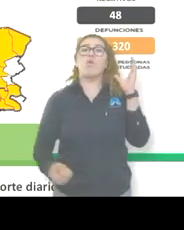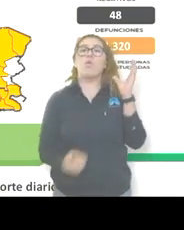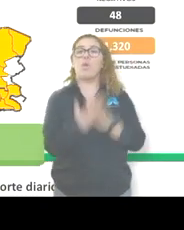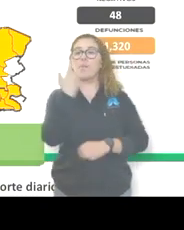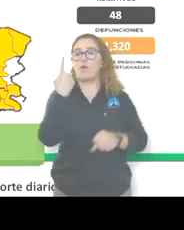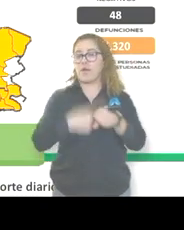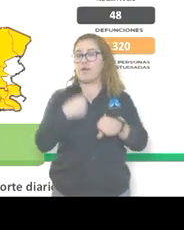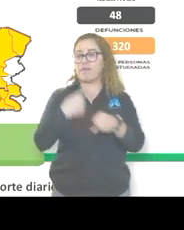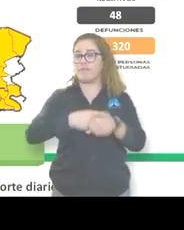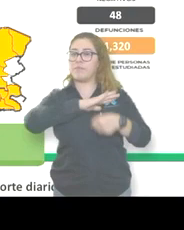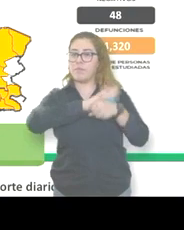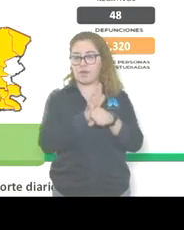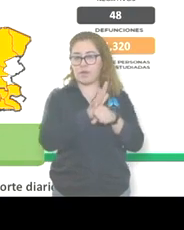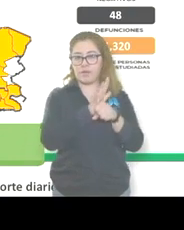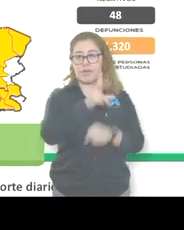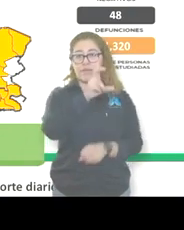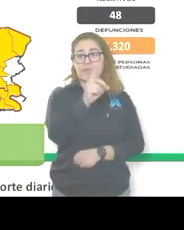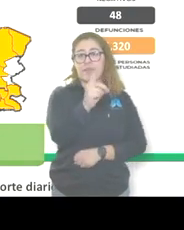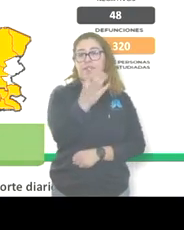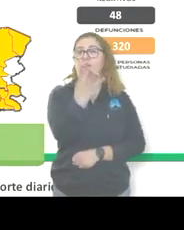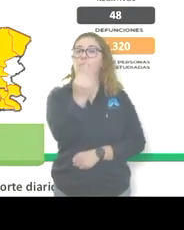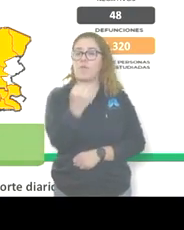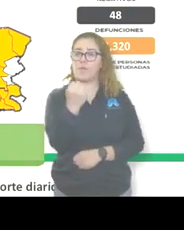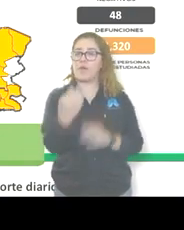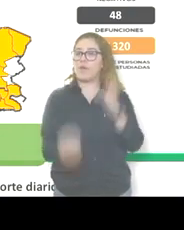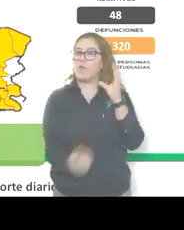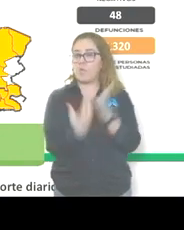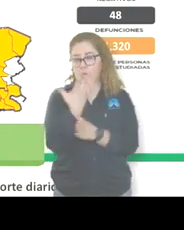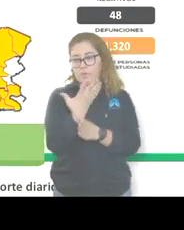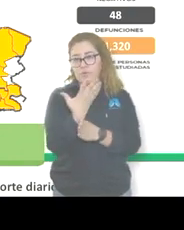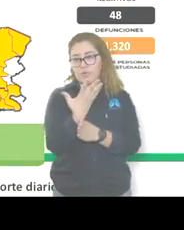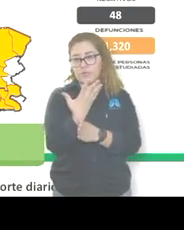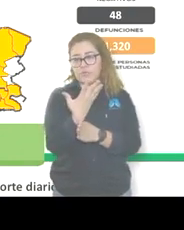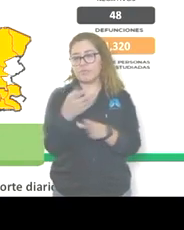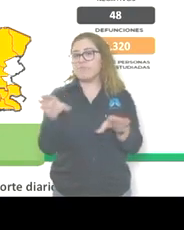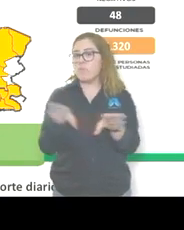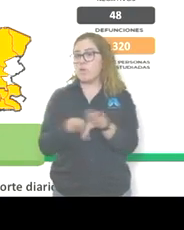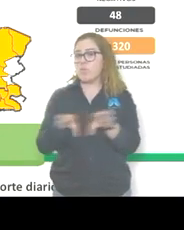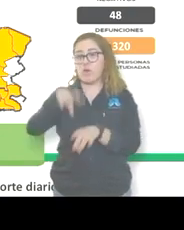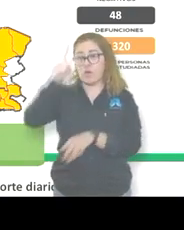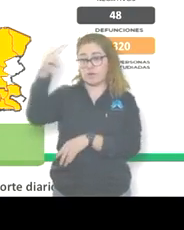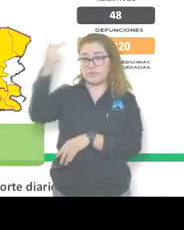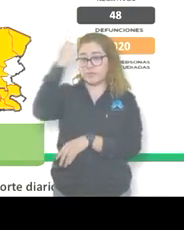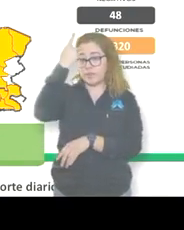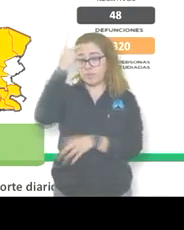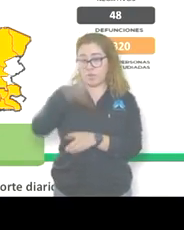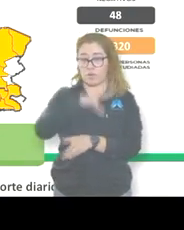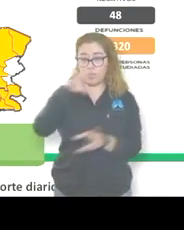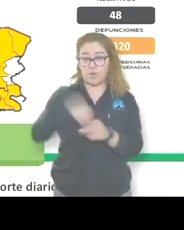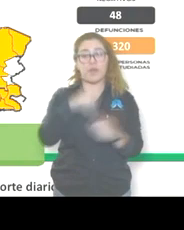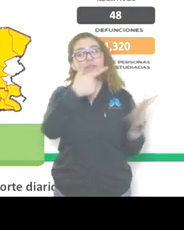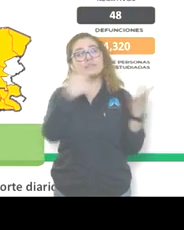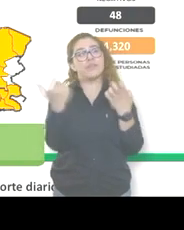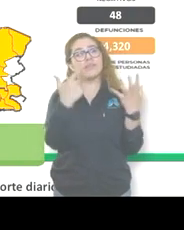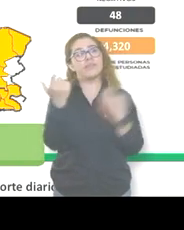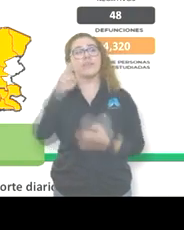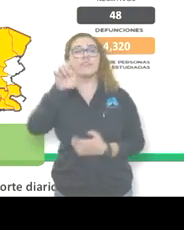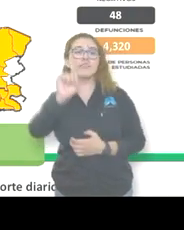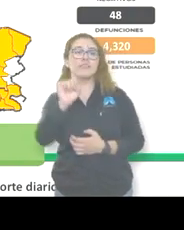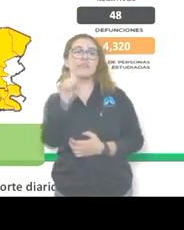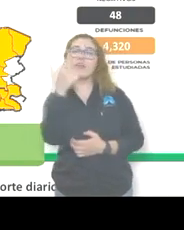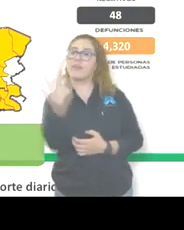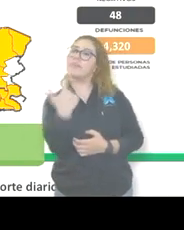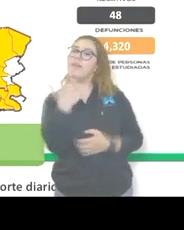último reporte 39 casos nuevos, de tal manera que en San Luis Potosí llevamos 767